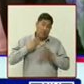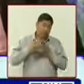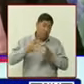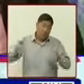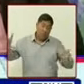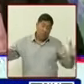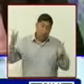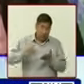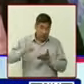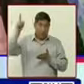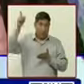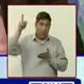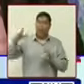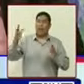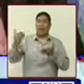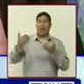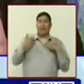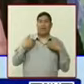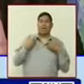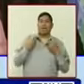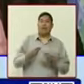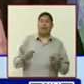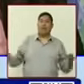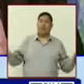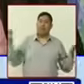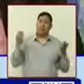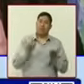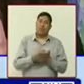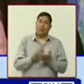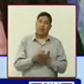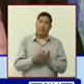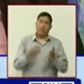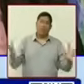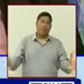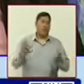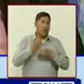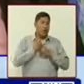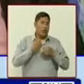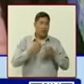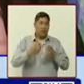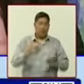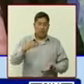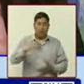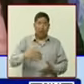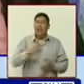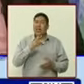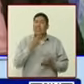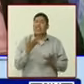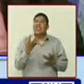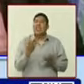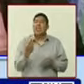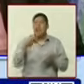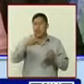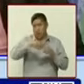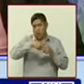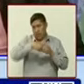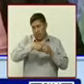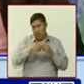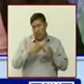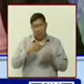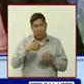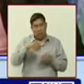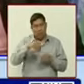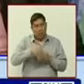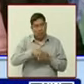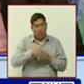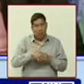tener los materiales y los recursos necesarios para poder recepcionar los sobres para los postulantes de la comisión, ¿no? En las